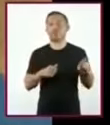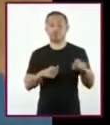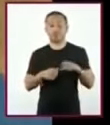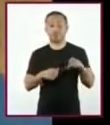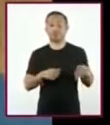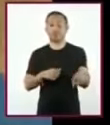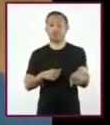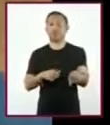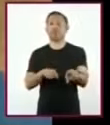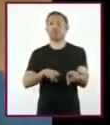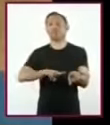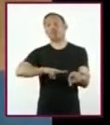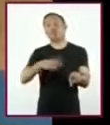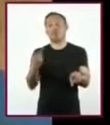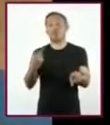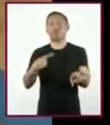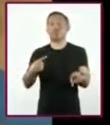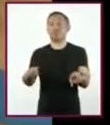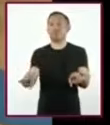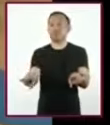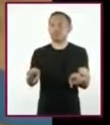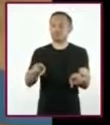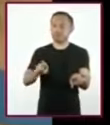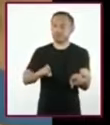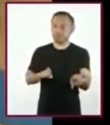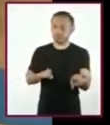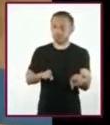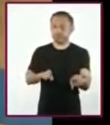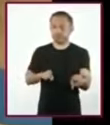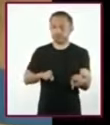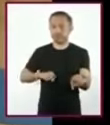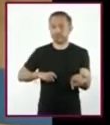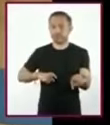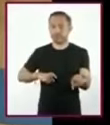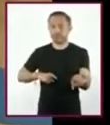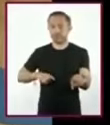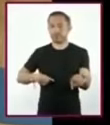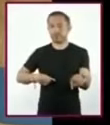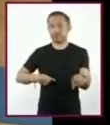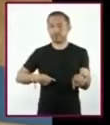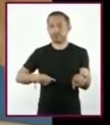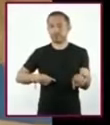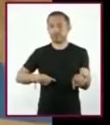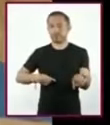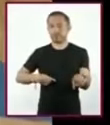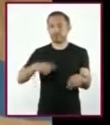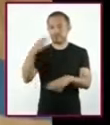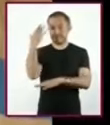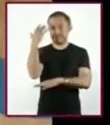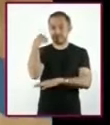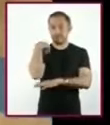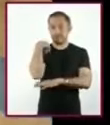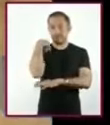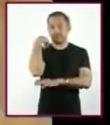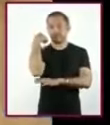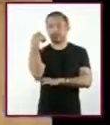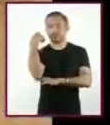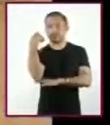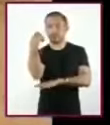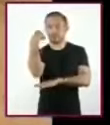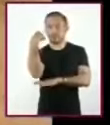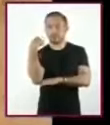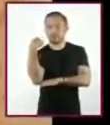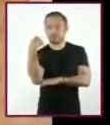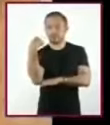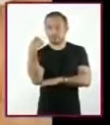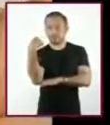compás abierto y ahora flexionas la pierna derecha, llevas el dorso del antebrazo, digamos, sobre